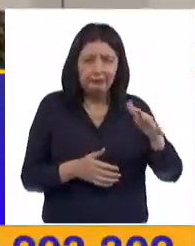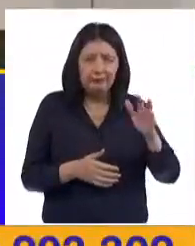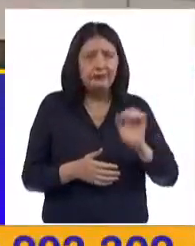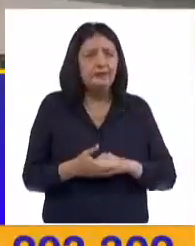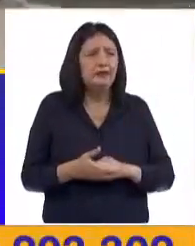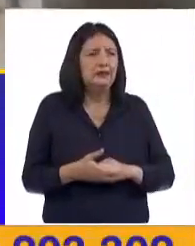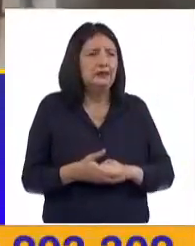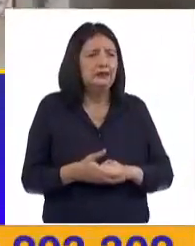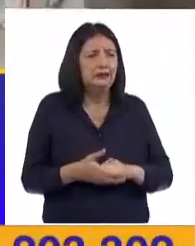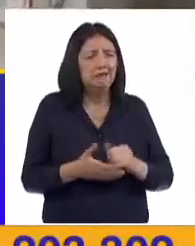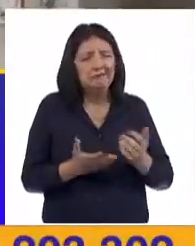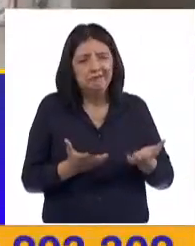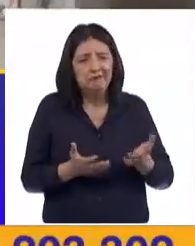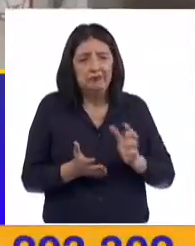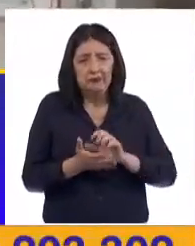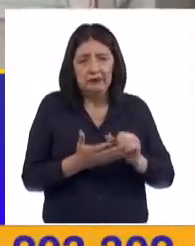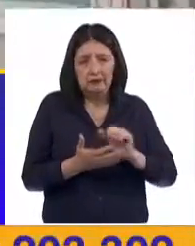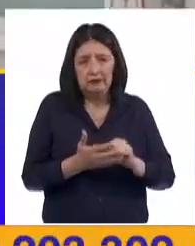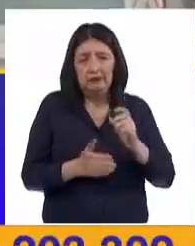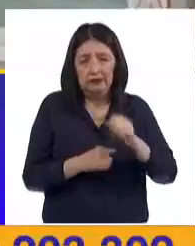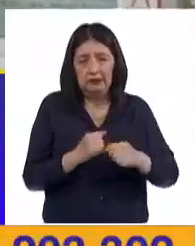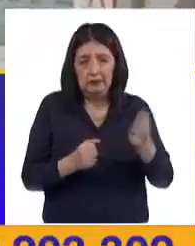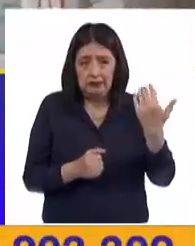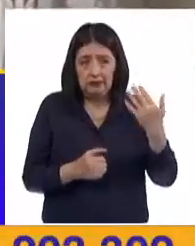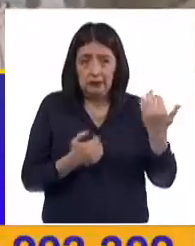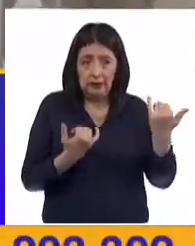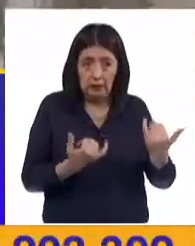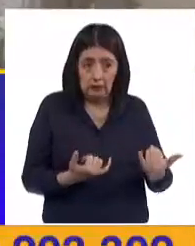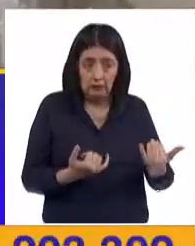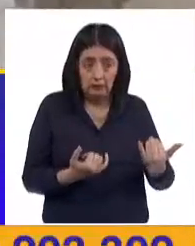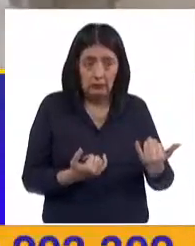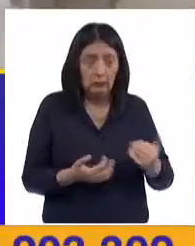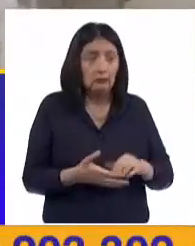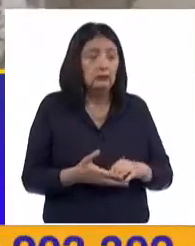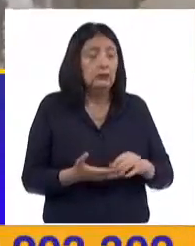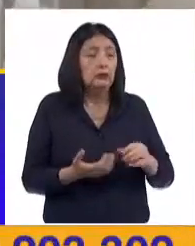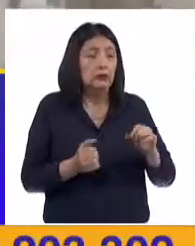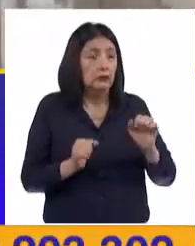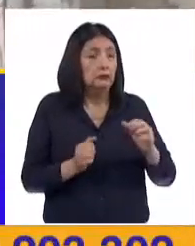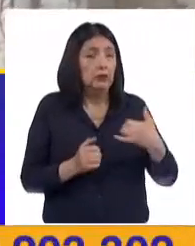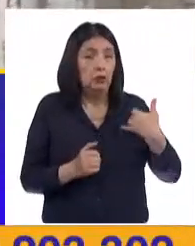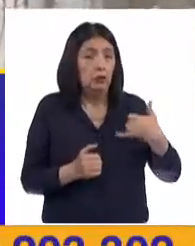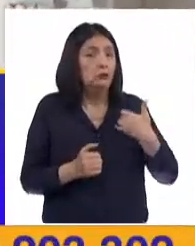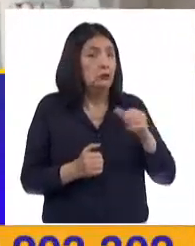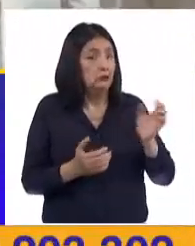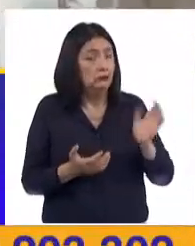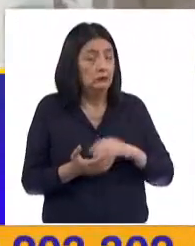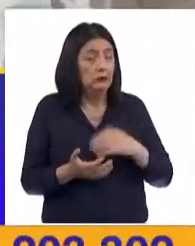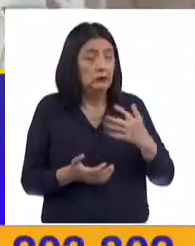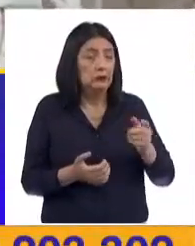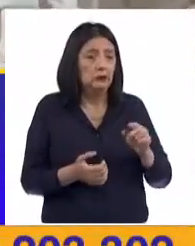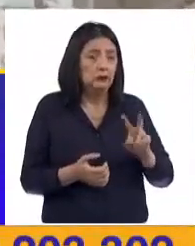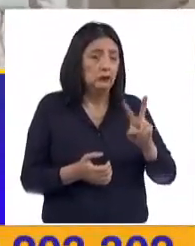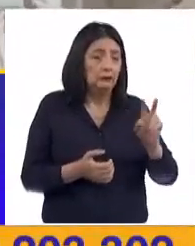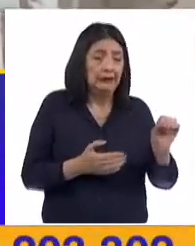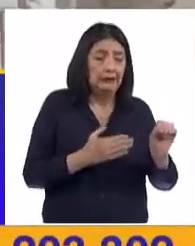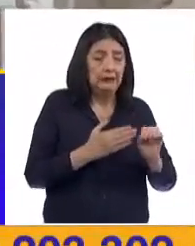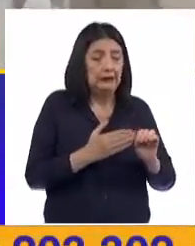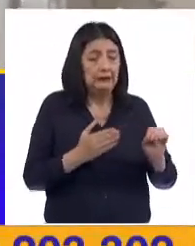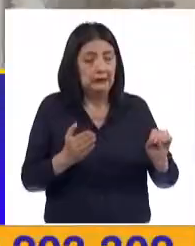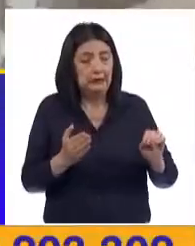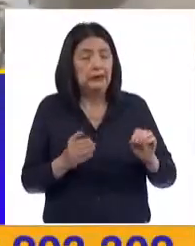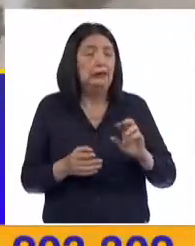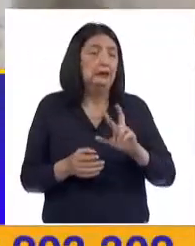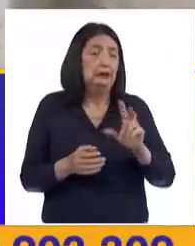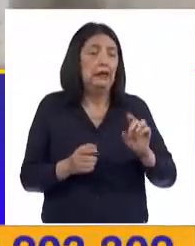promedios mensuales del año pasado. Pero ahora ya se está recibiendo ya más jóvenes, llegando entre 20 a 30 ya